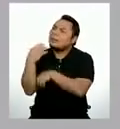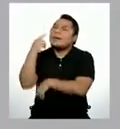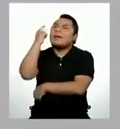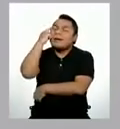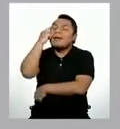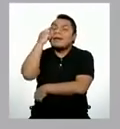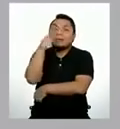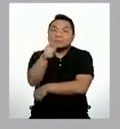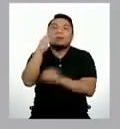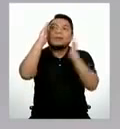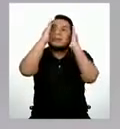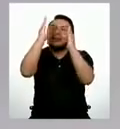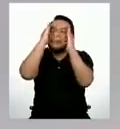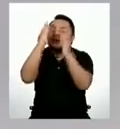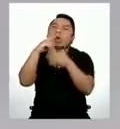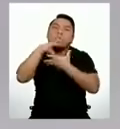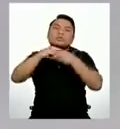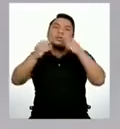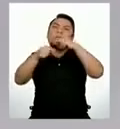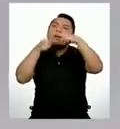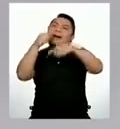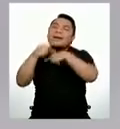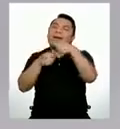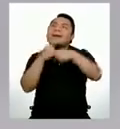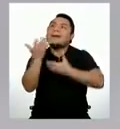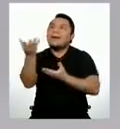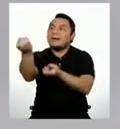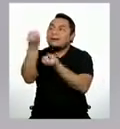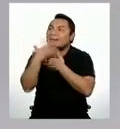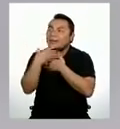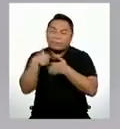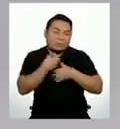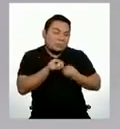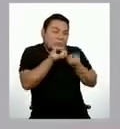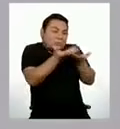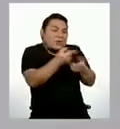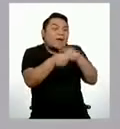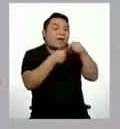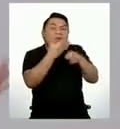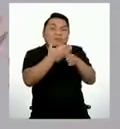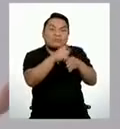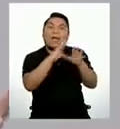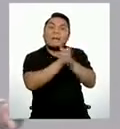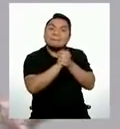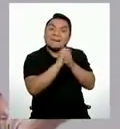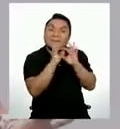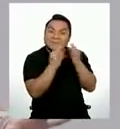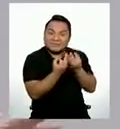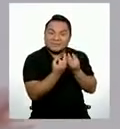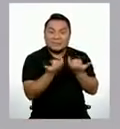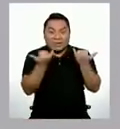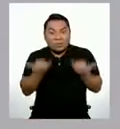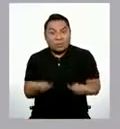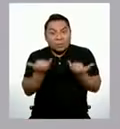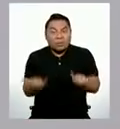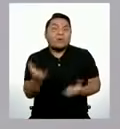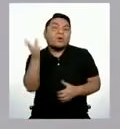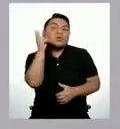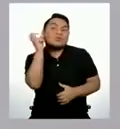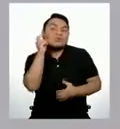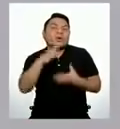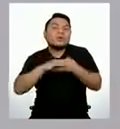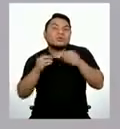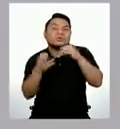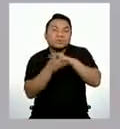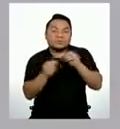nosotros podemos prestar mucha atención y podemos volver a compartirlas con nuestros amigos y nuestros familiares. En la sesión de hoy escucharemos una historia